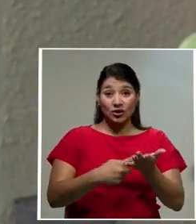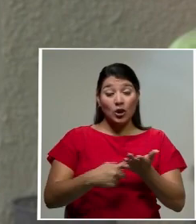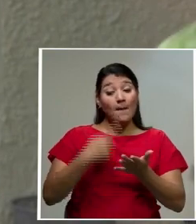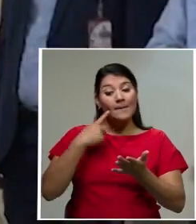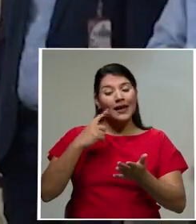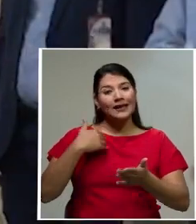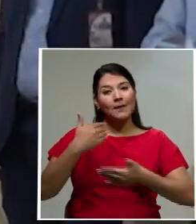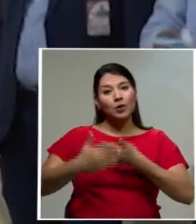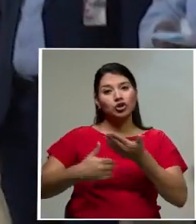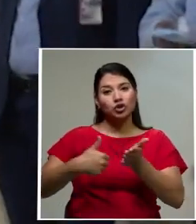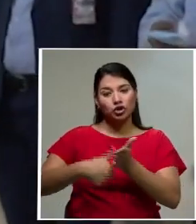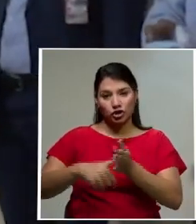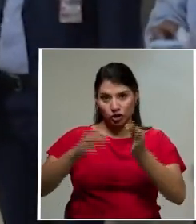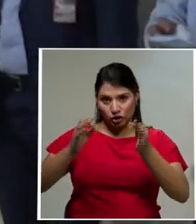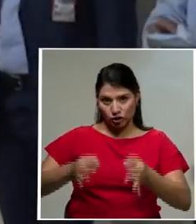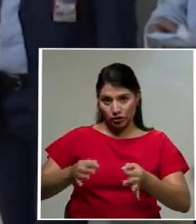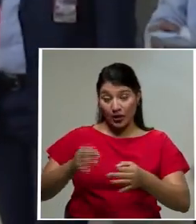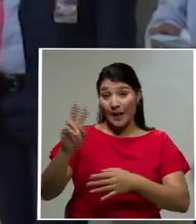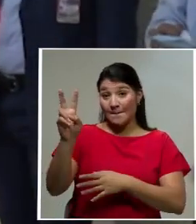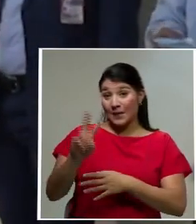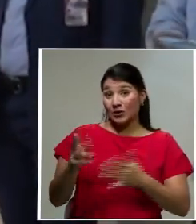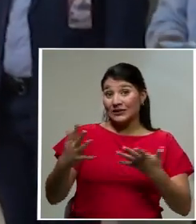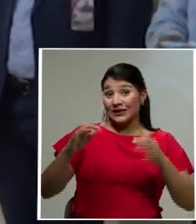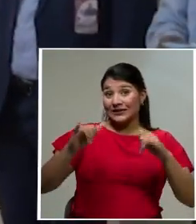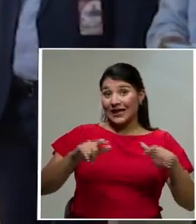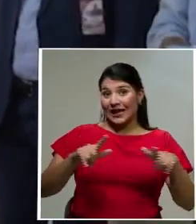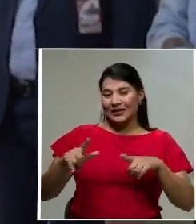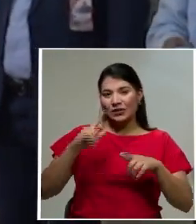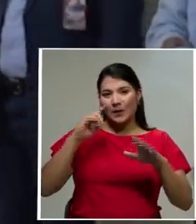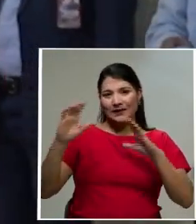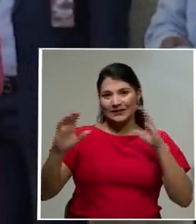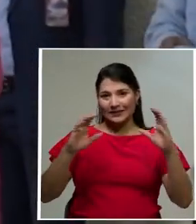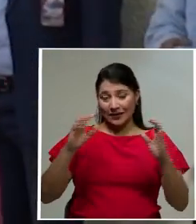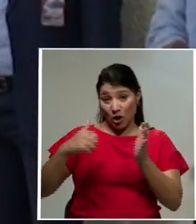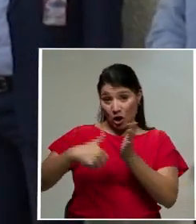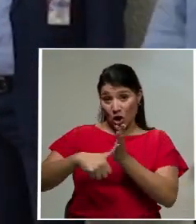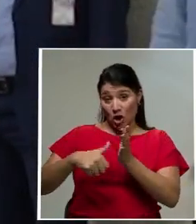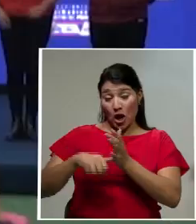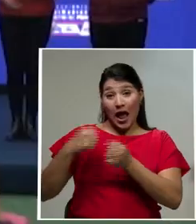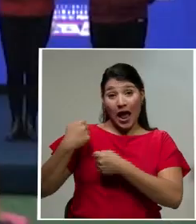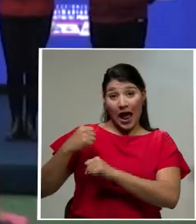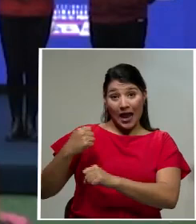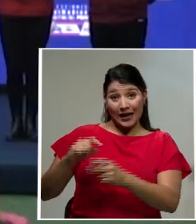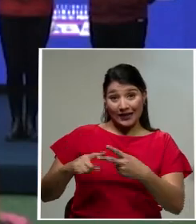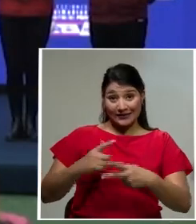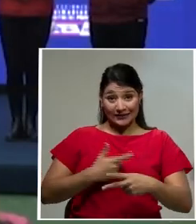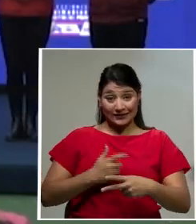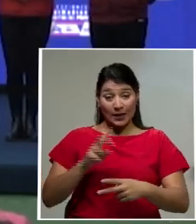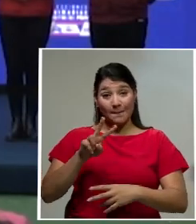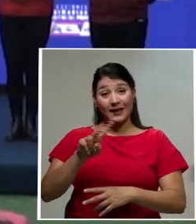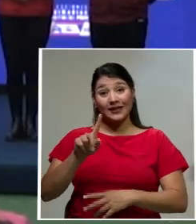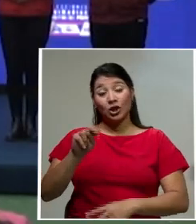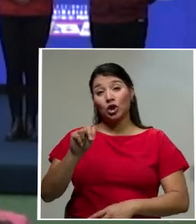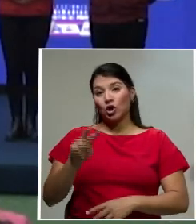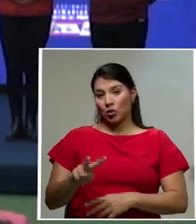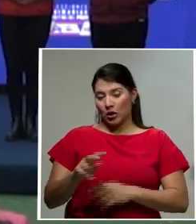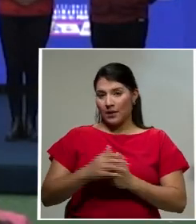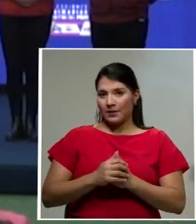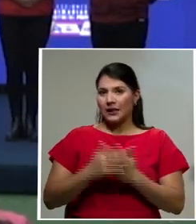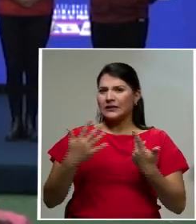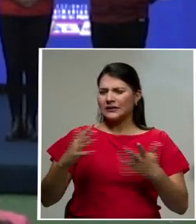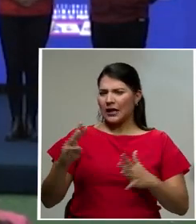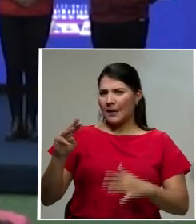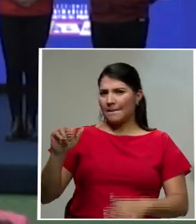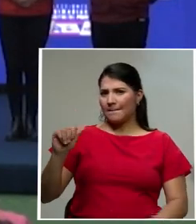creíbles. Venezuela se prepara para celebrar comicios de alcaldes y gobernadores el 21 de noviembre, que Maduro se ha comprometido